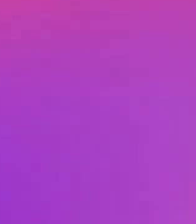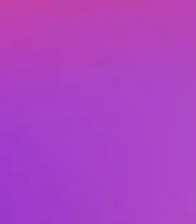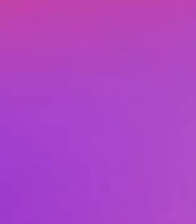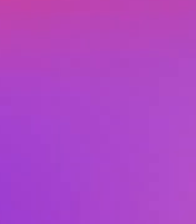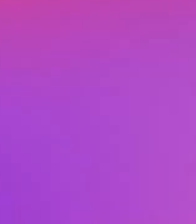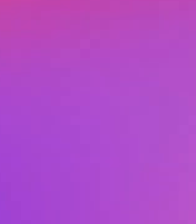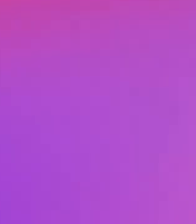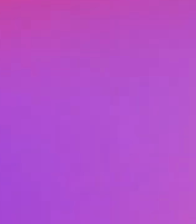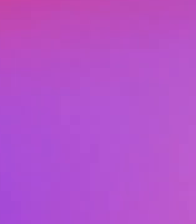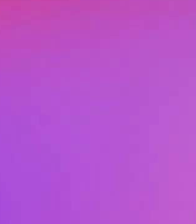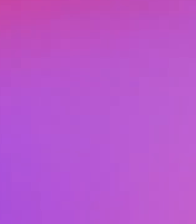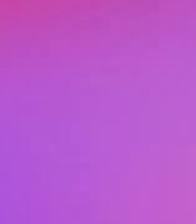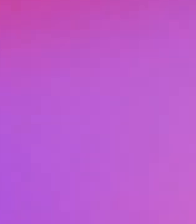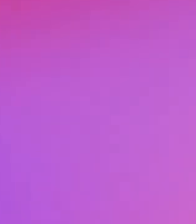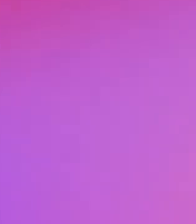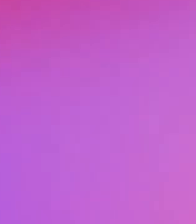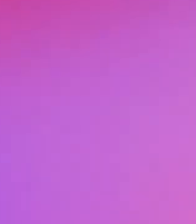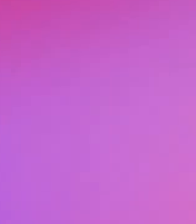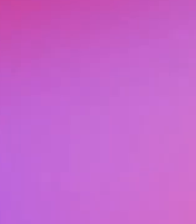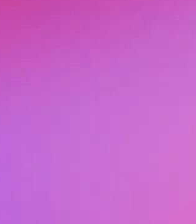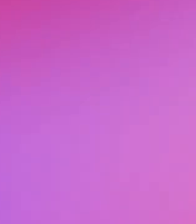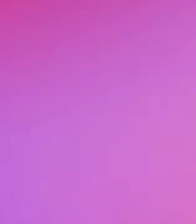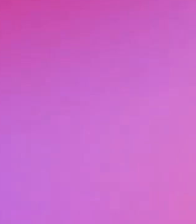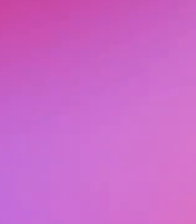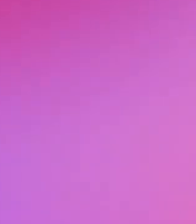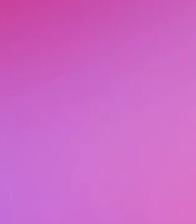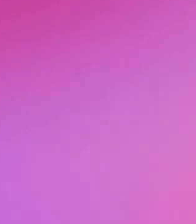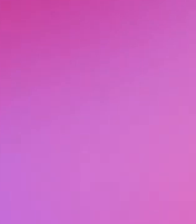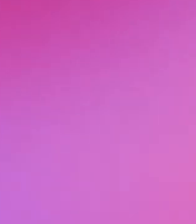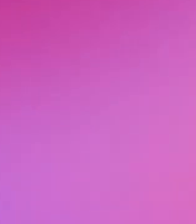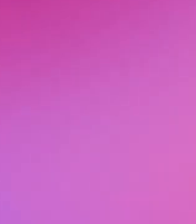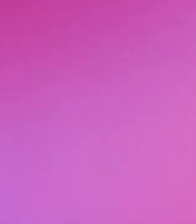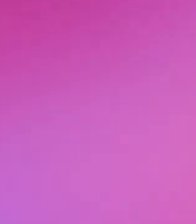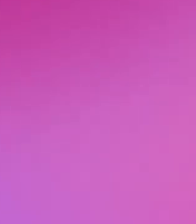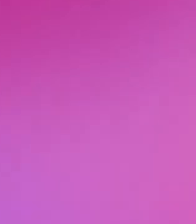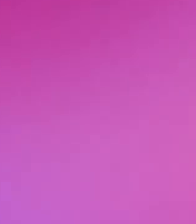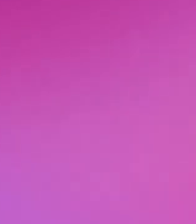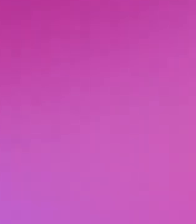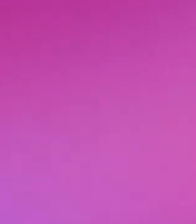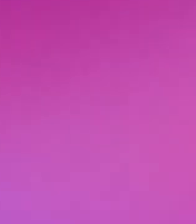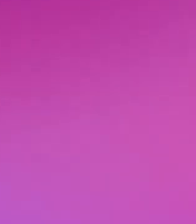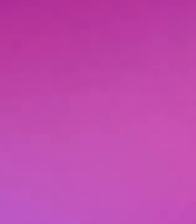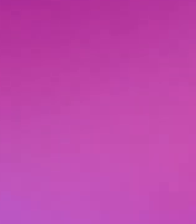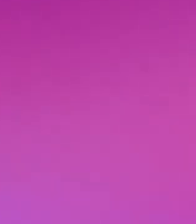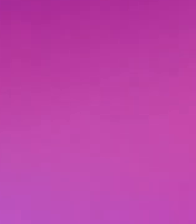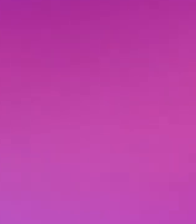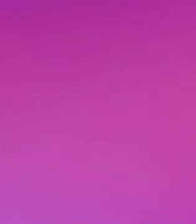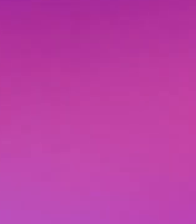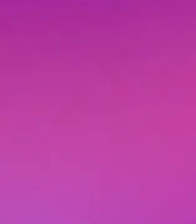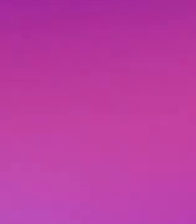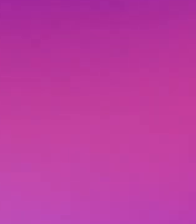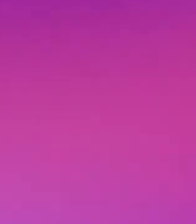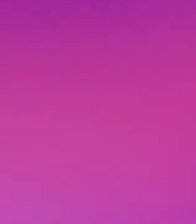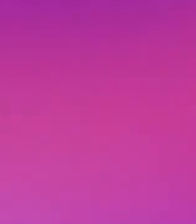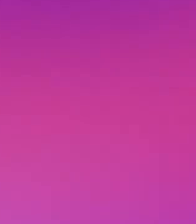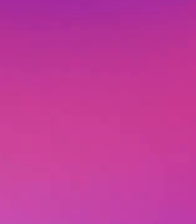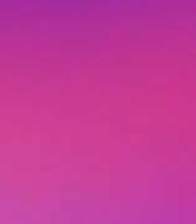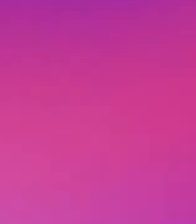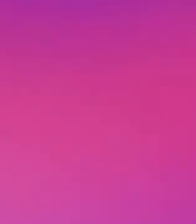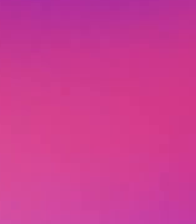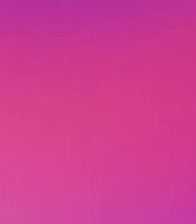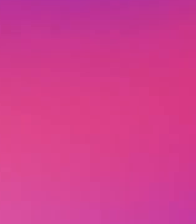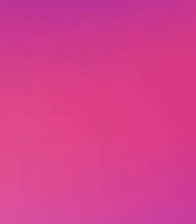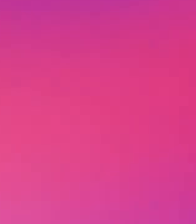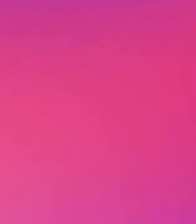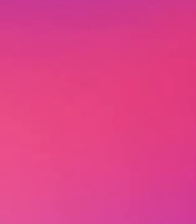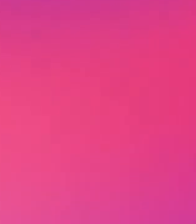Si tienes dudas o necesitas ayuda, llama al Centro de Apoyo Pedagógico a Distancia. El número de teléfono para